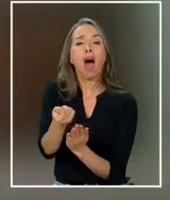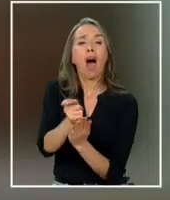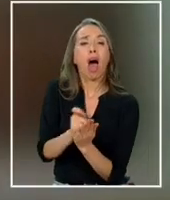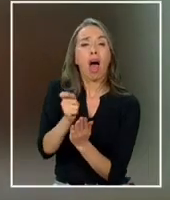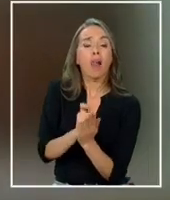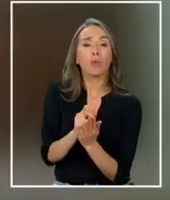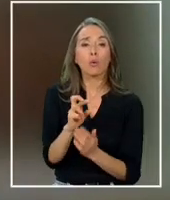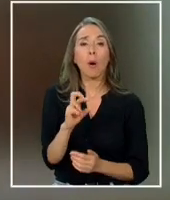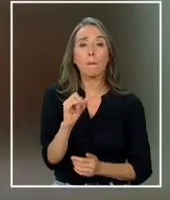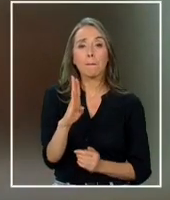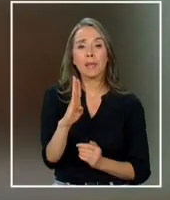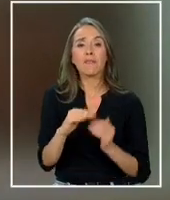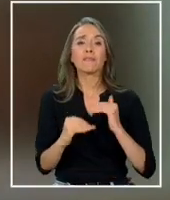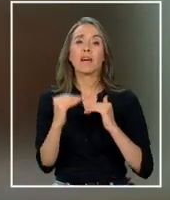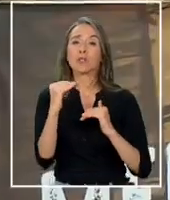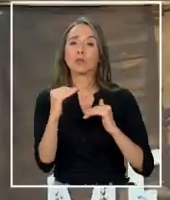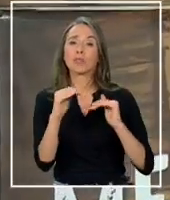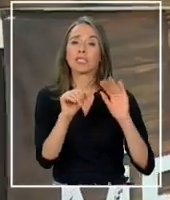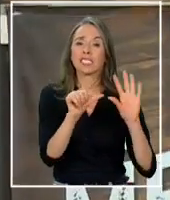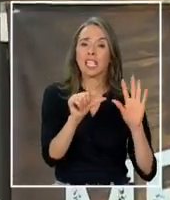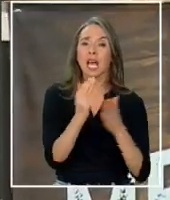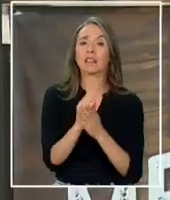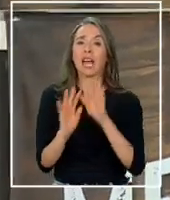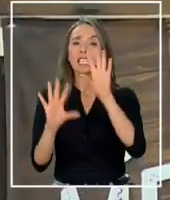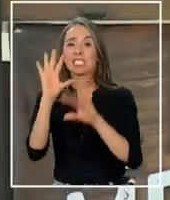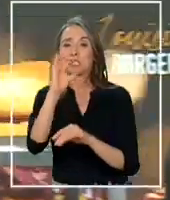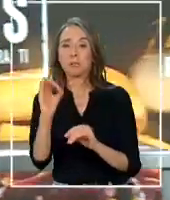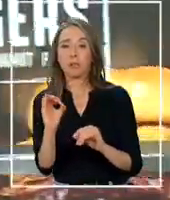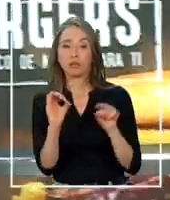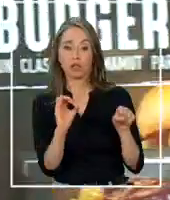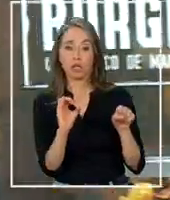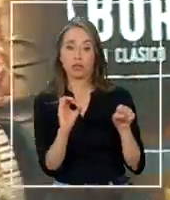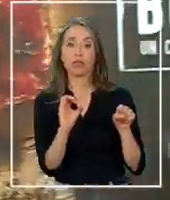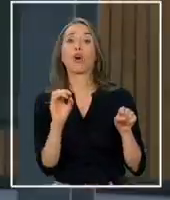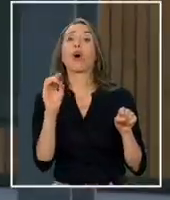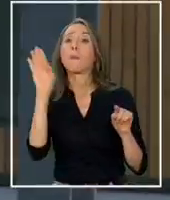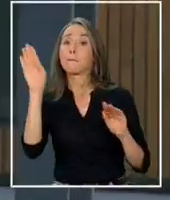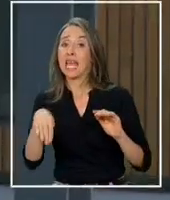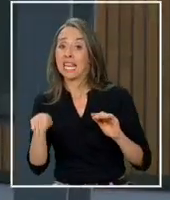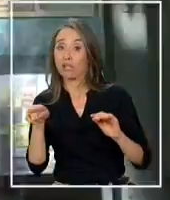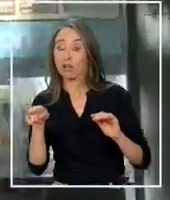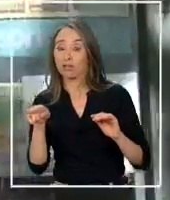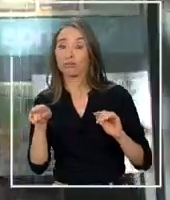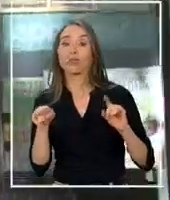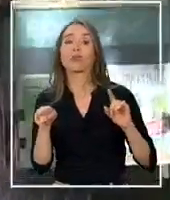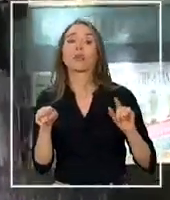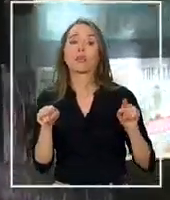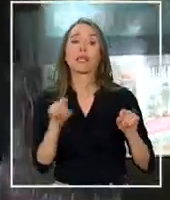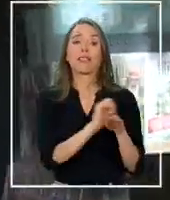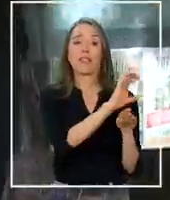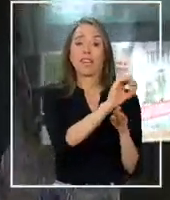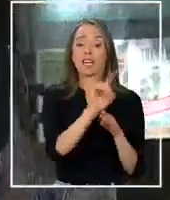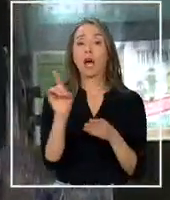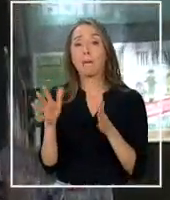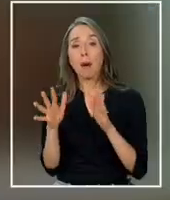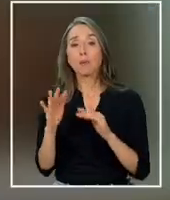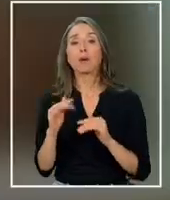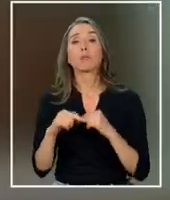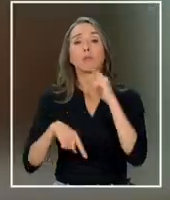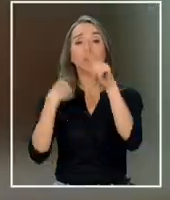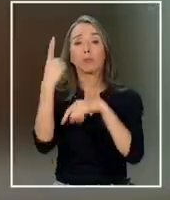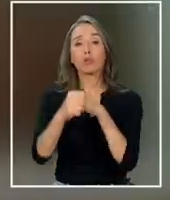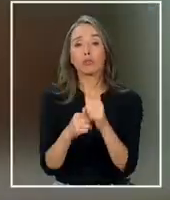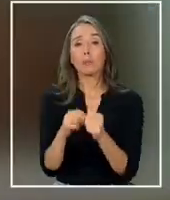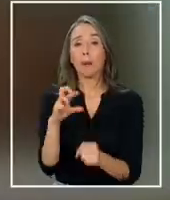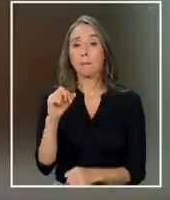un crecimiento entre 6 y 15%. Es bastante más que el crecimiento de la economía. El crecimiento de la economía potencial para los próximos años debe